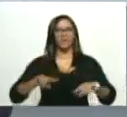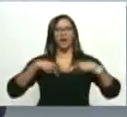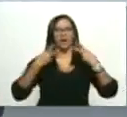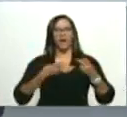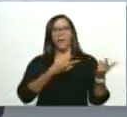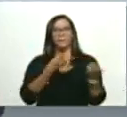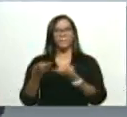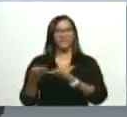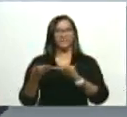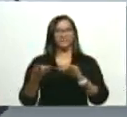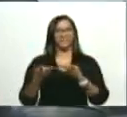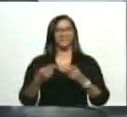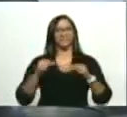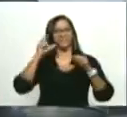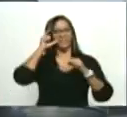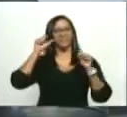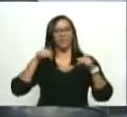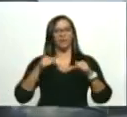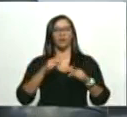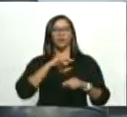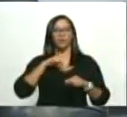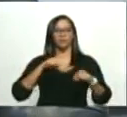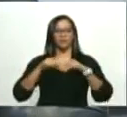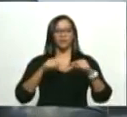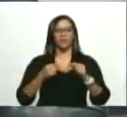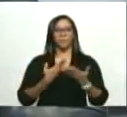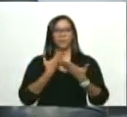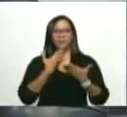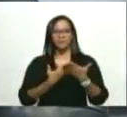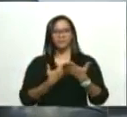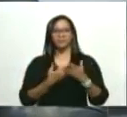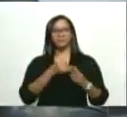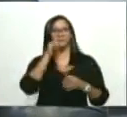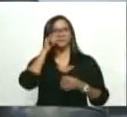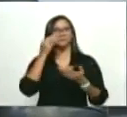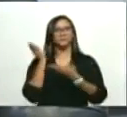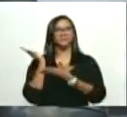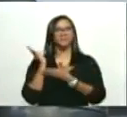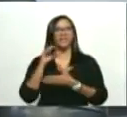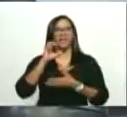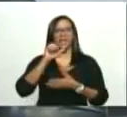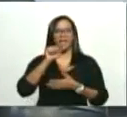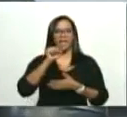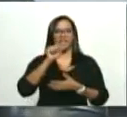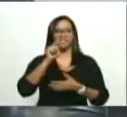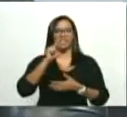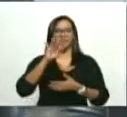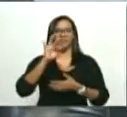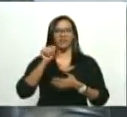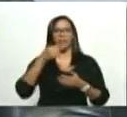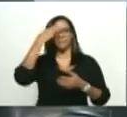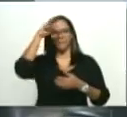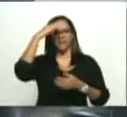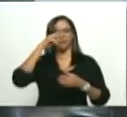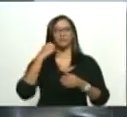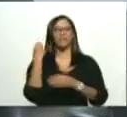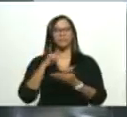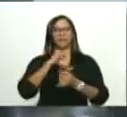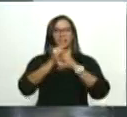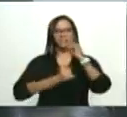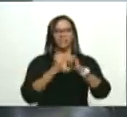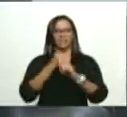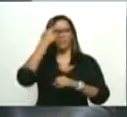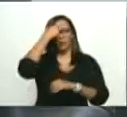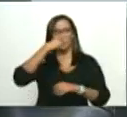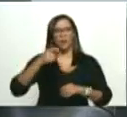invitada en el estudio el día de hoy, si nuestro director nos permite la toma. Nos referimos a Stephanie Brito, ella proviene de México, de la Asamblea Internacional de los Pueblos